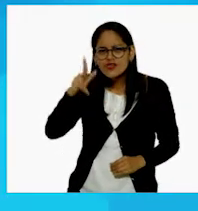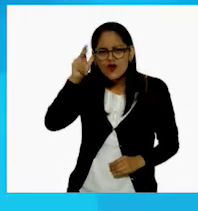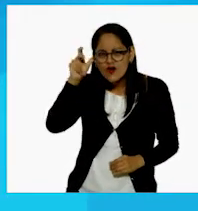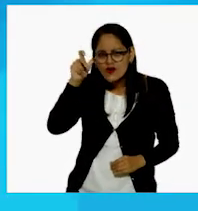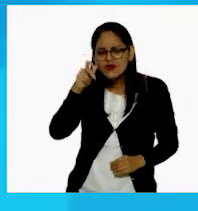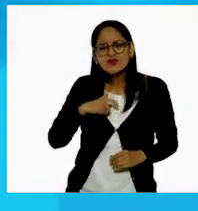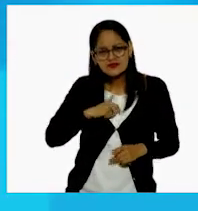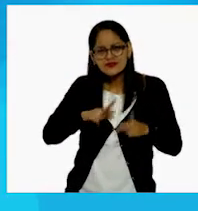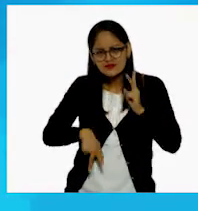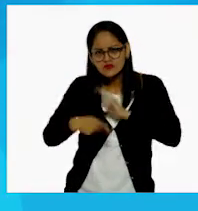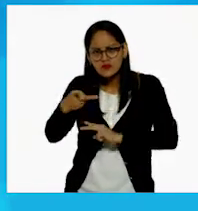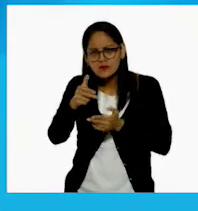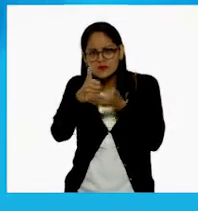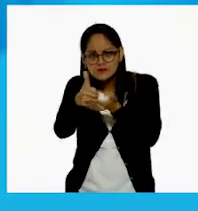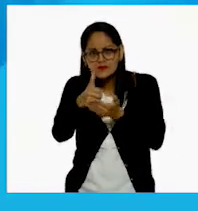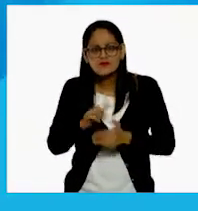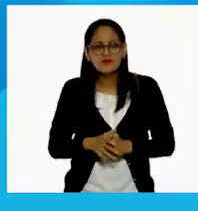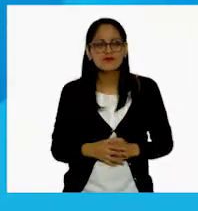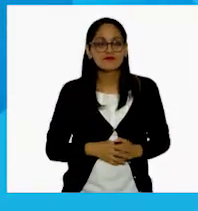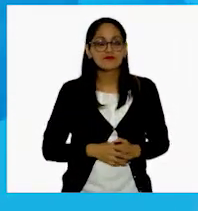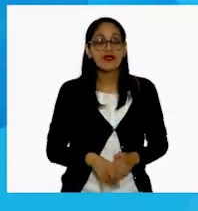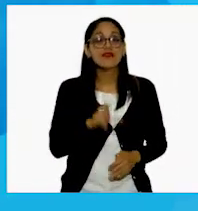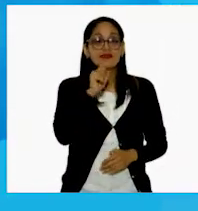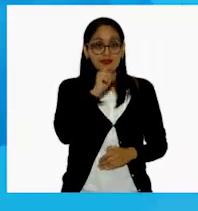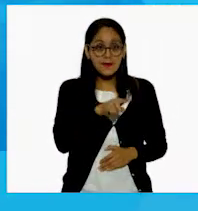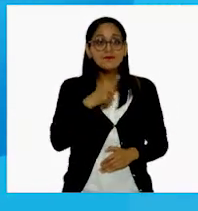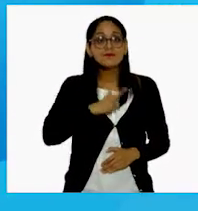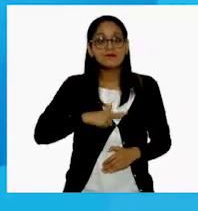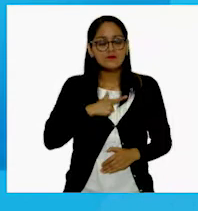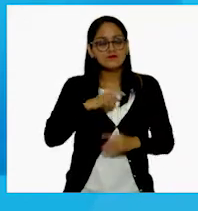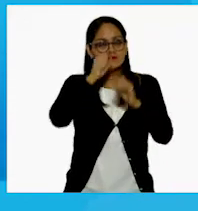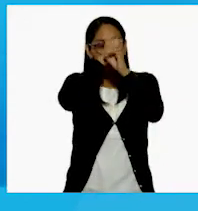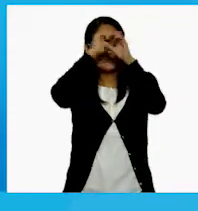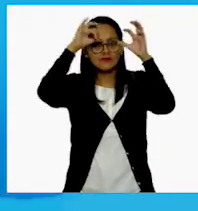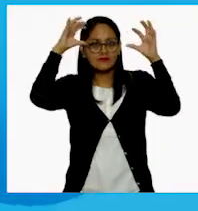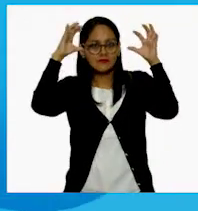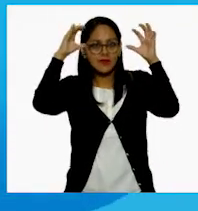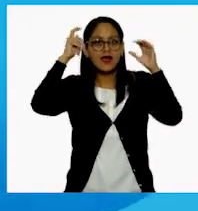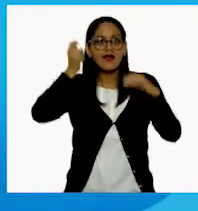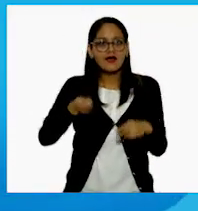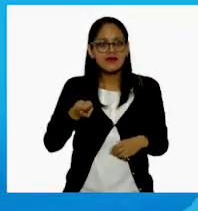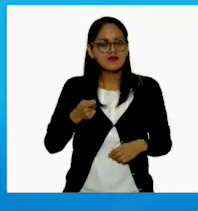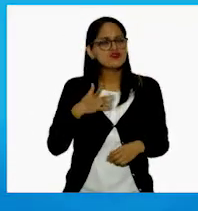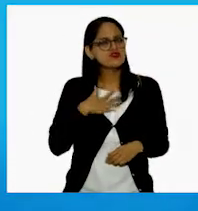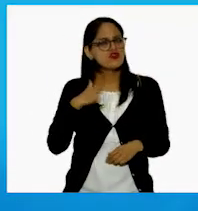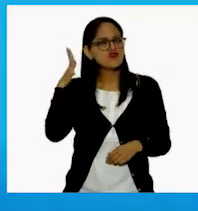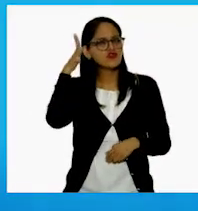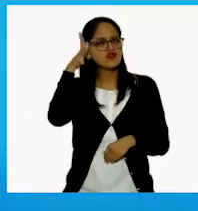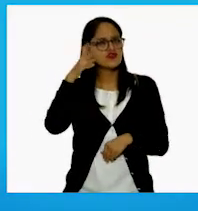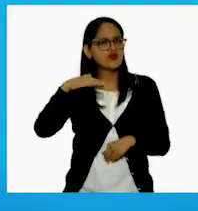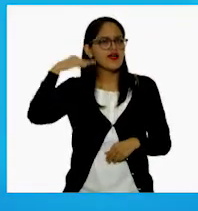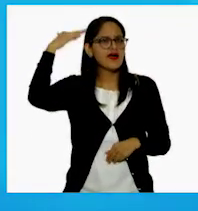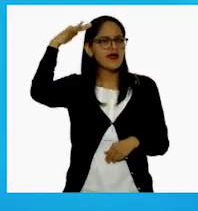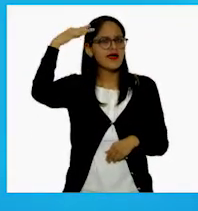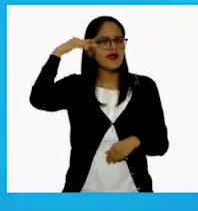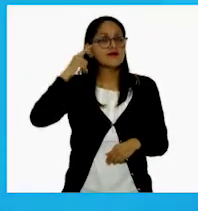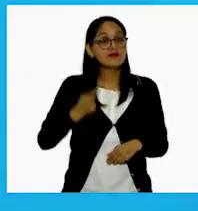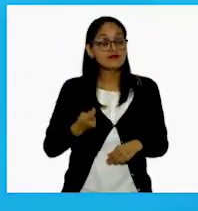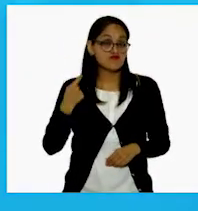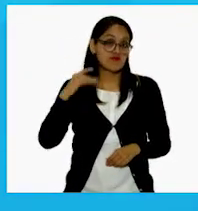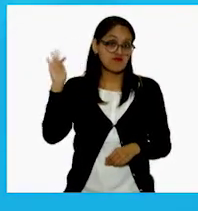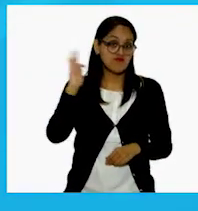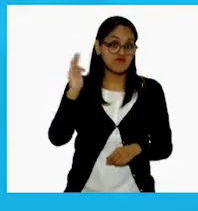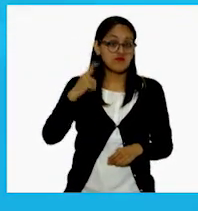¡Ya voy para allá! También me gusta imaginar qué seré de mayor. Quizás sea